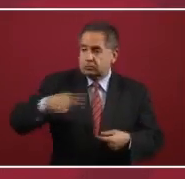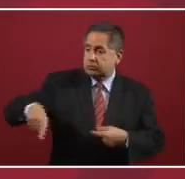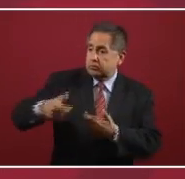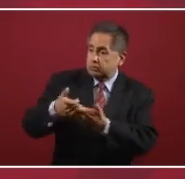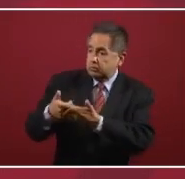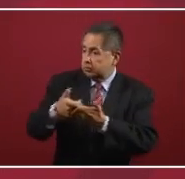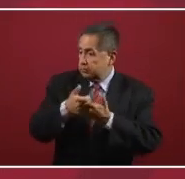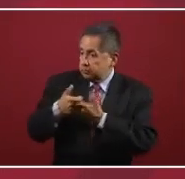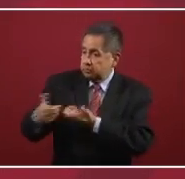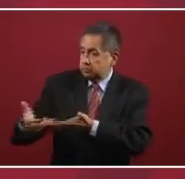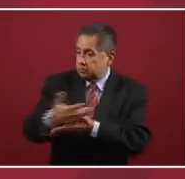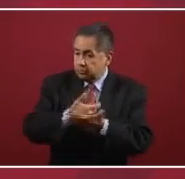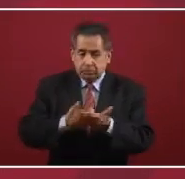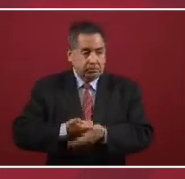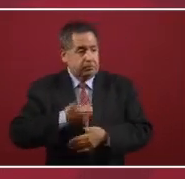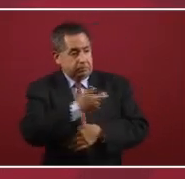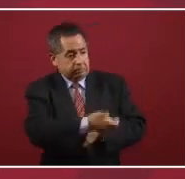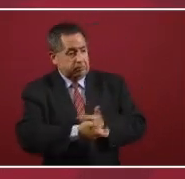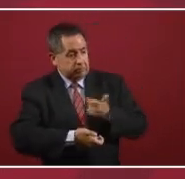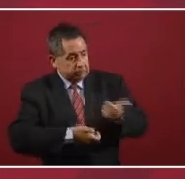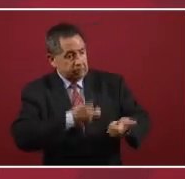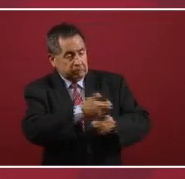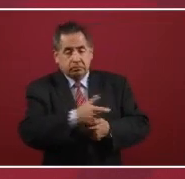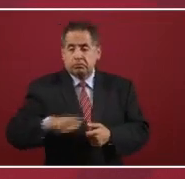al gobierno.